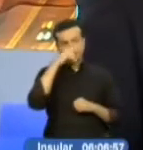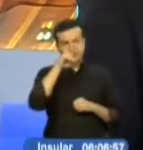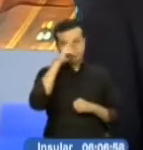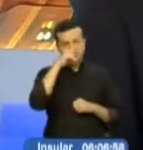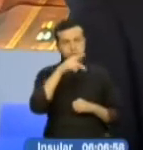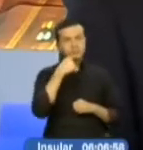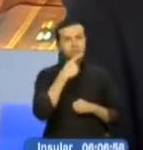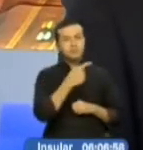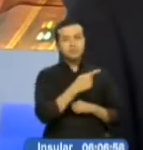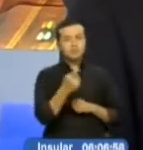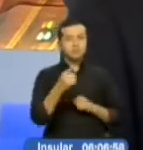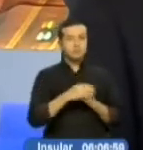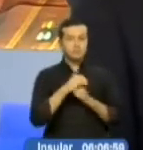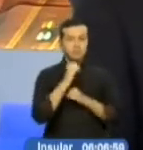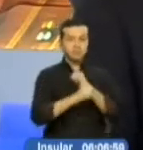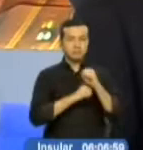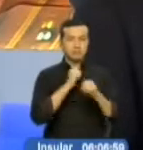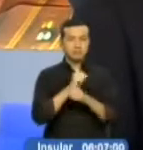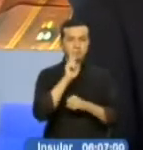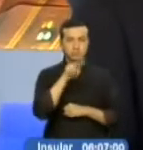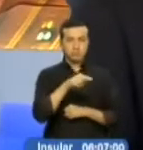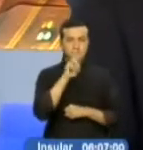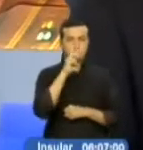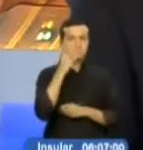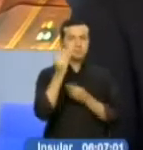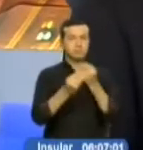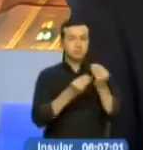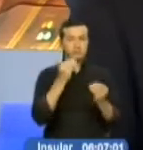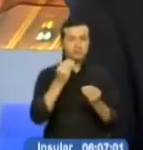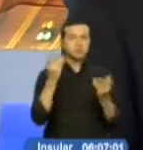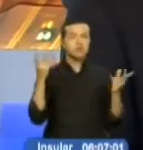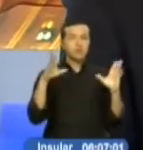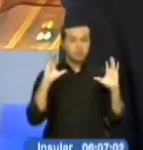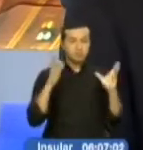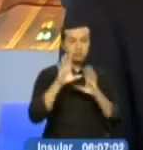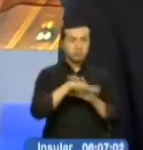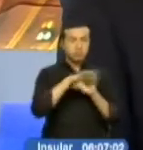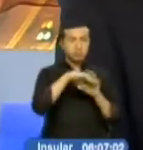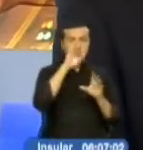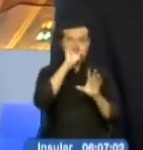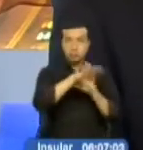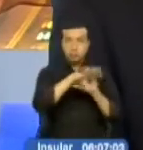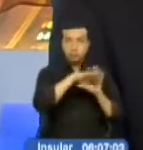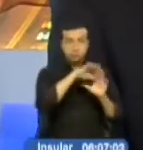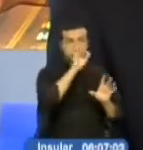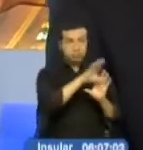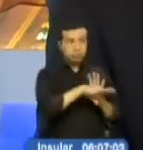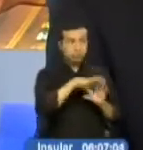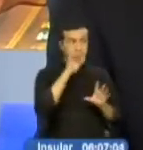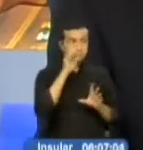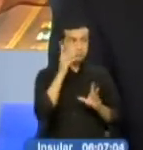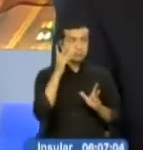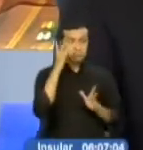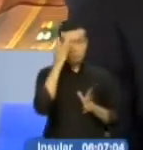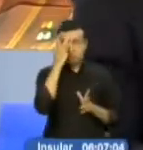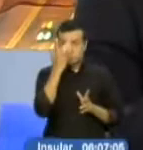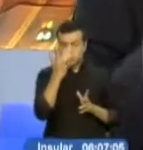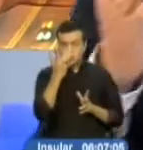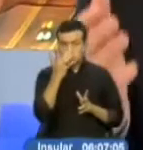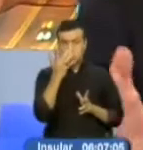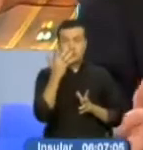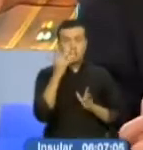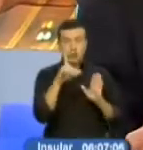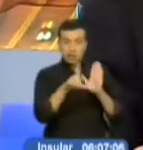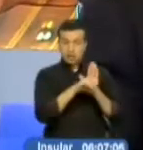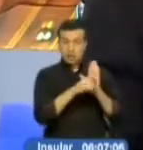dice que en el 2006 lo que se hizo fue de recoger una muestra aleatoria eso se lo realiza al amparo de un